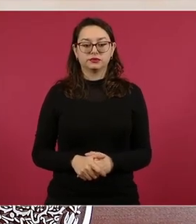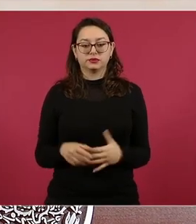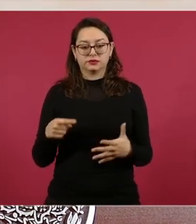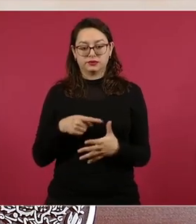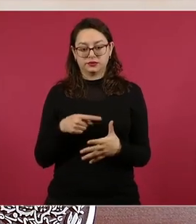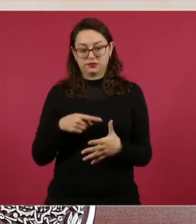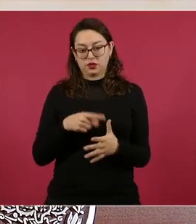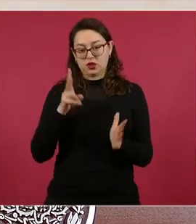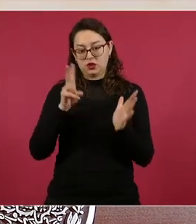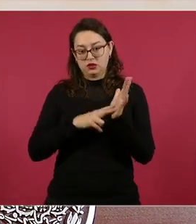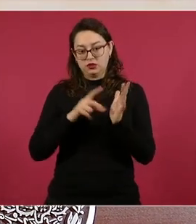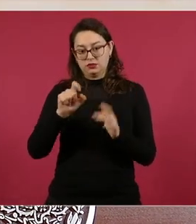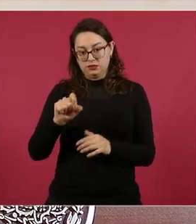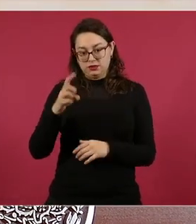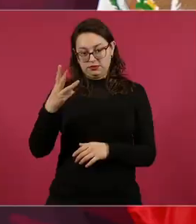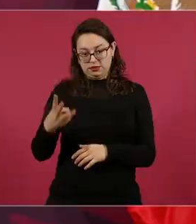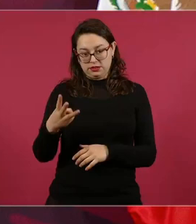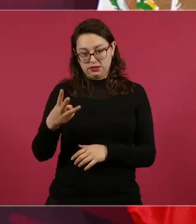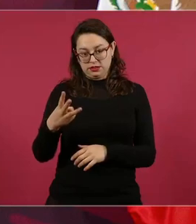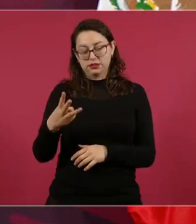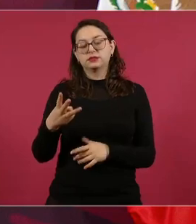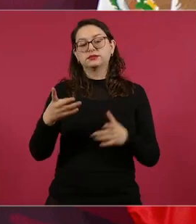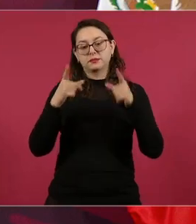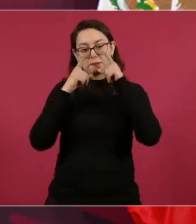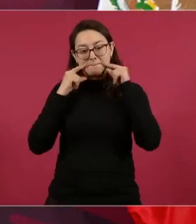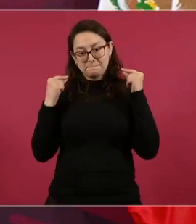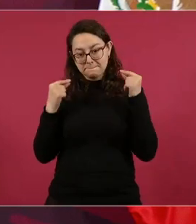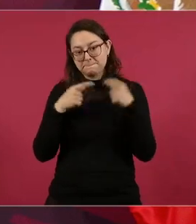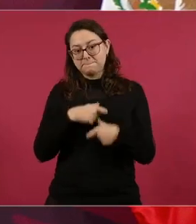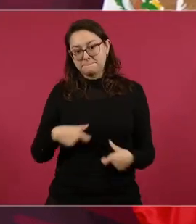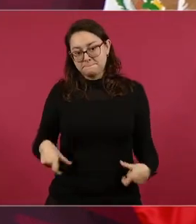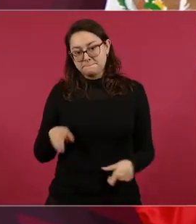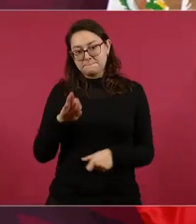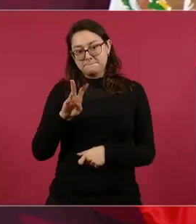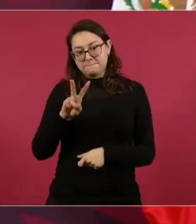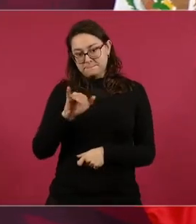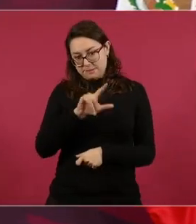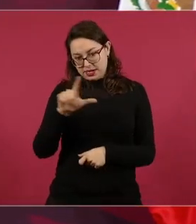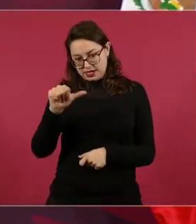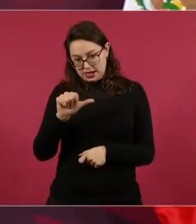Este año Francisco Villa también asesinado en Parral.